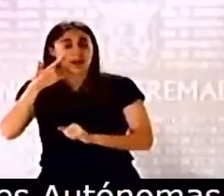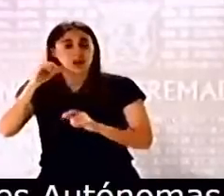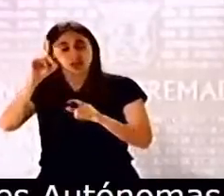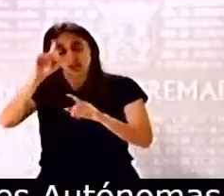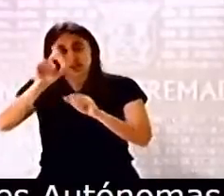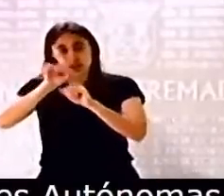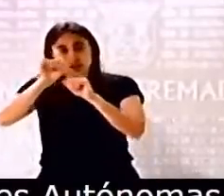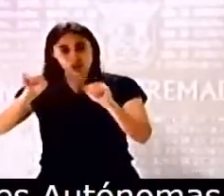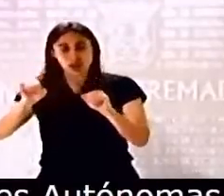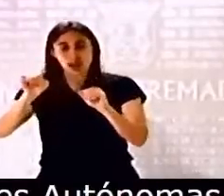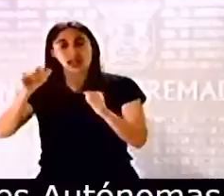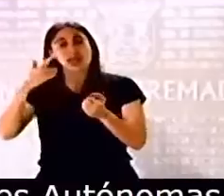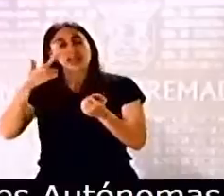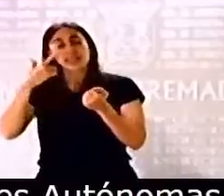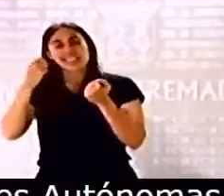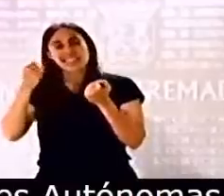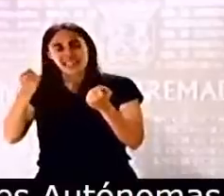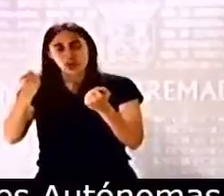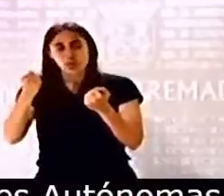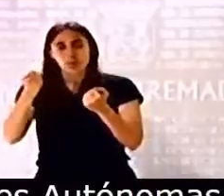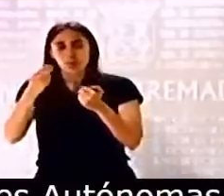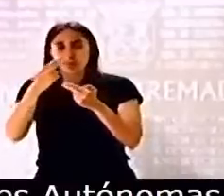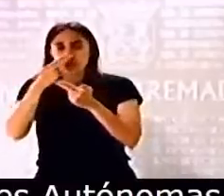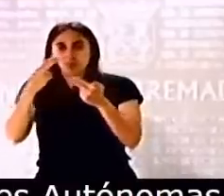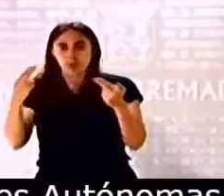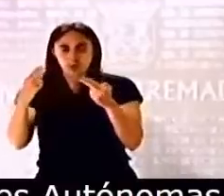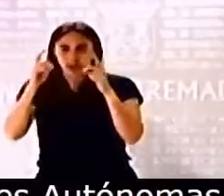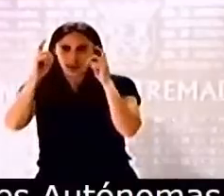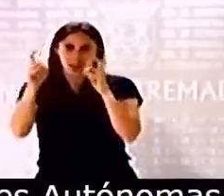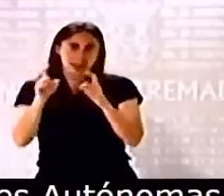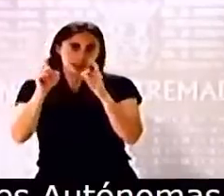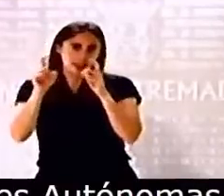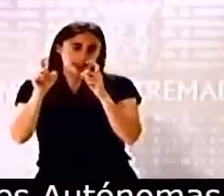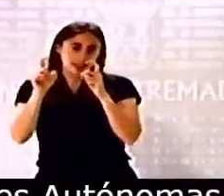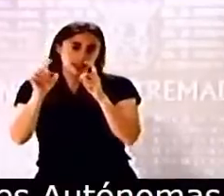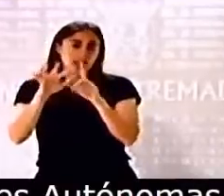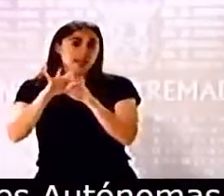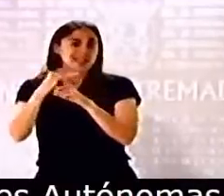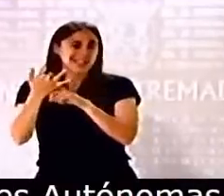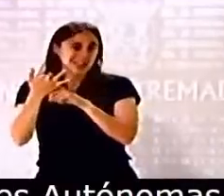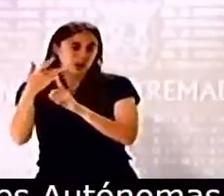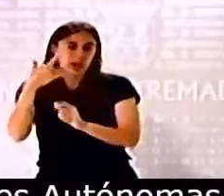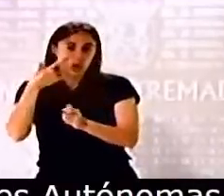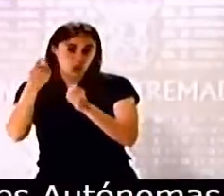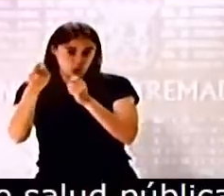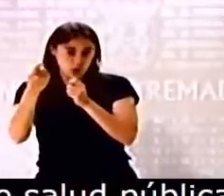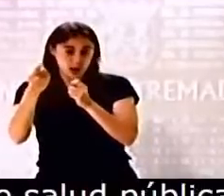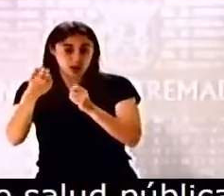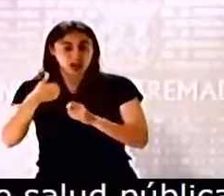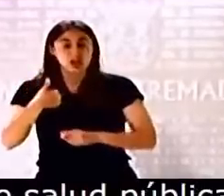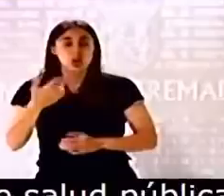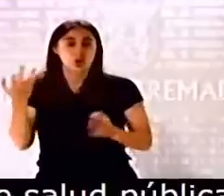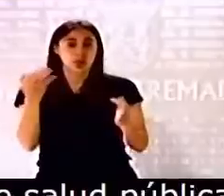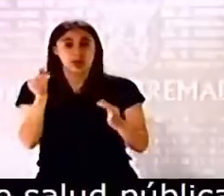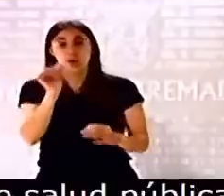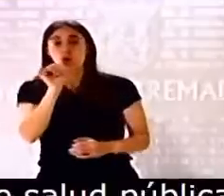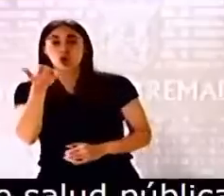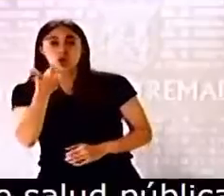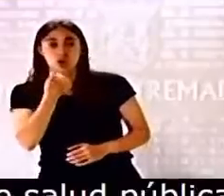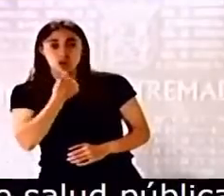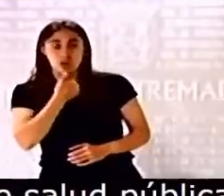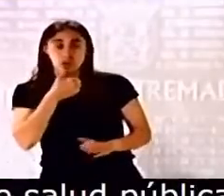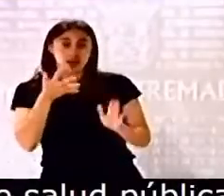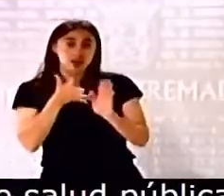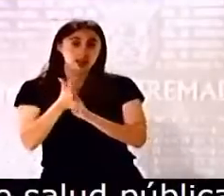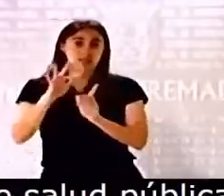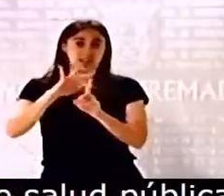no ocurra ninguna situación. Y debido a que tengo que mantener la confidencialidad y lo excepcional